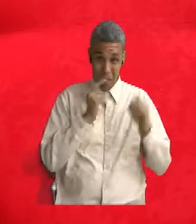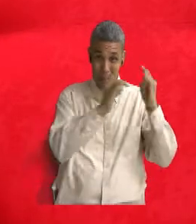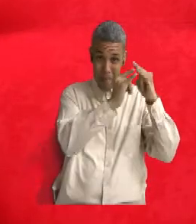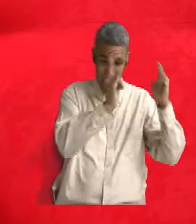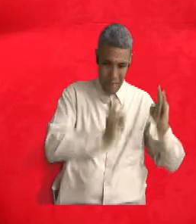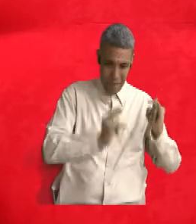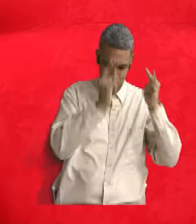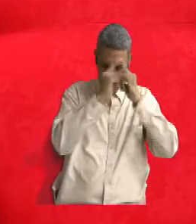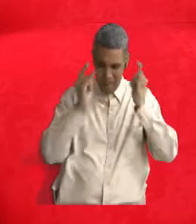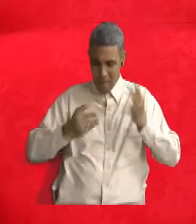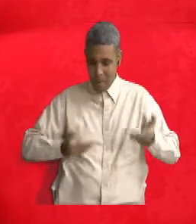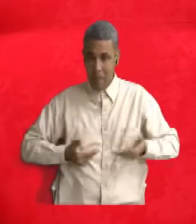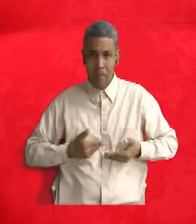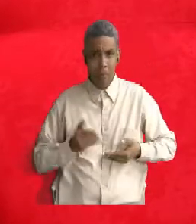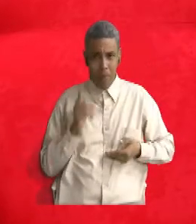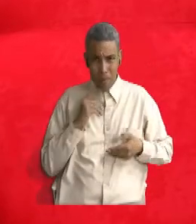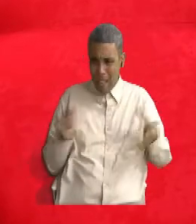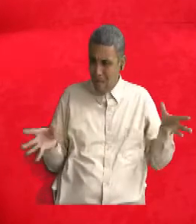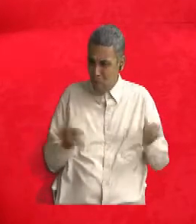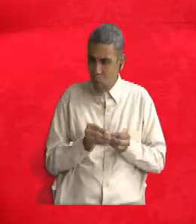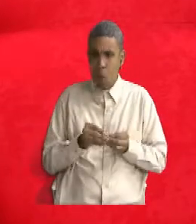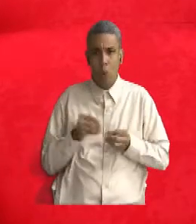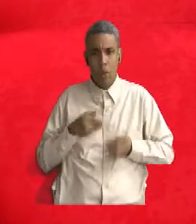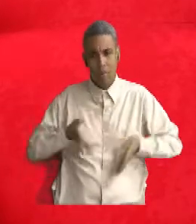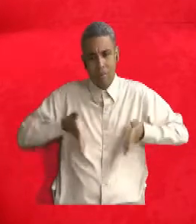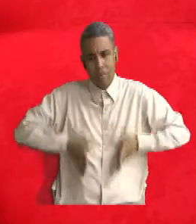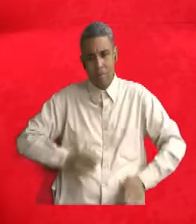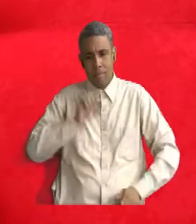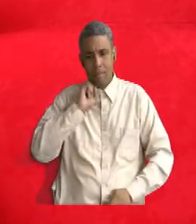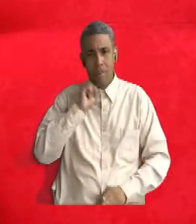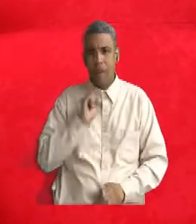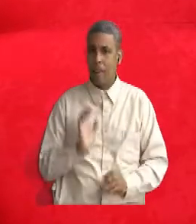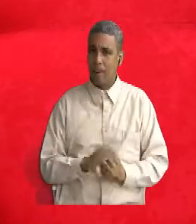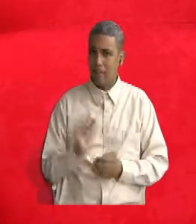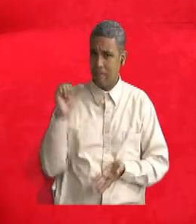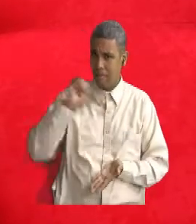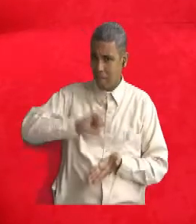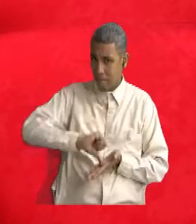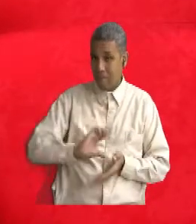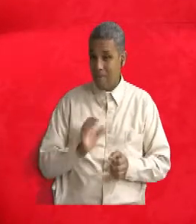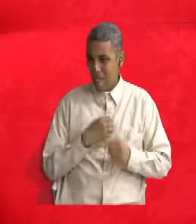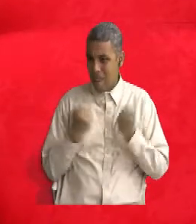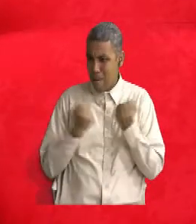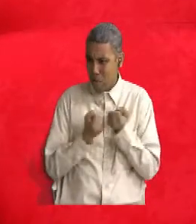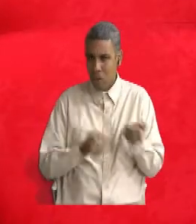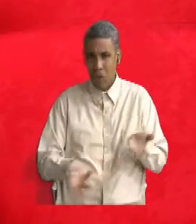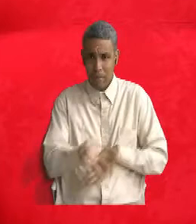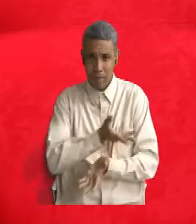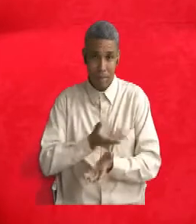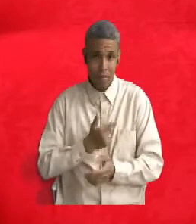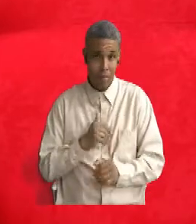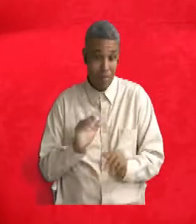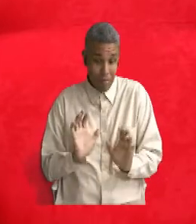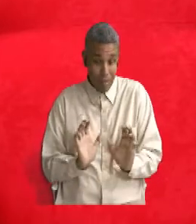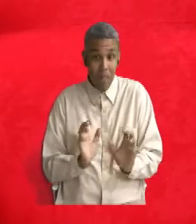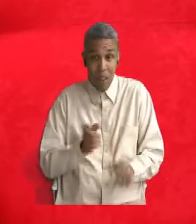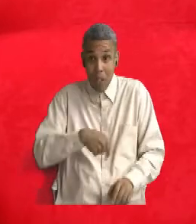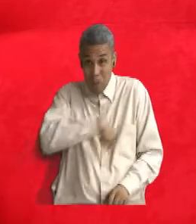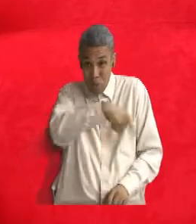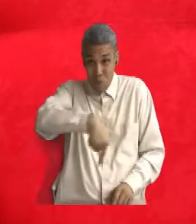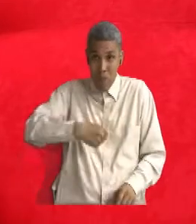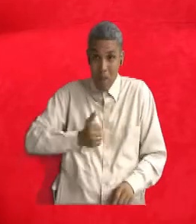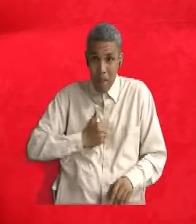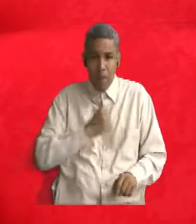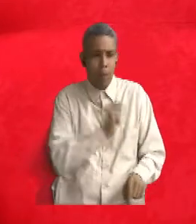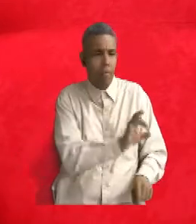criados acá, y pues estamos haciendo emprendimiento, y eso es una ayuda para nosotros mismos. Igual nosotros también generamos empleo y empleamos gente